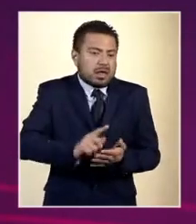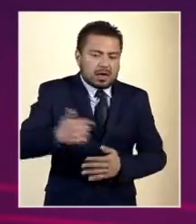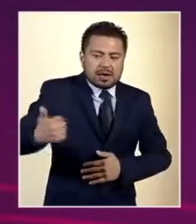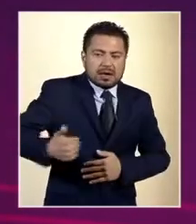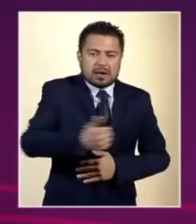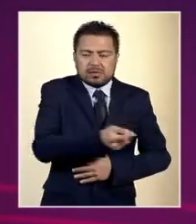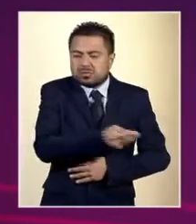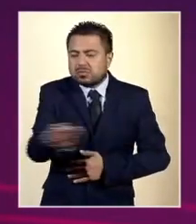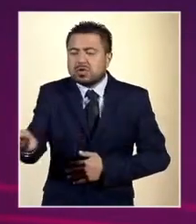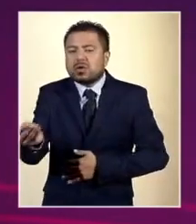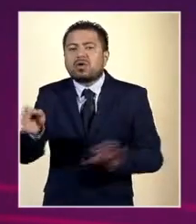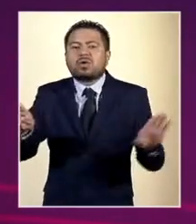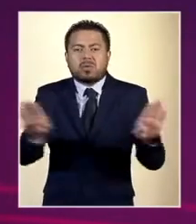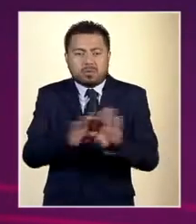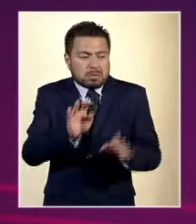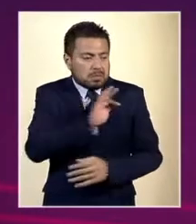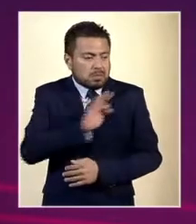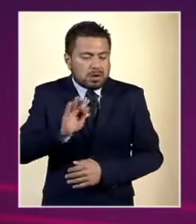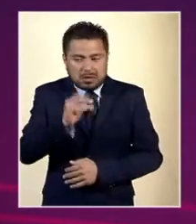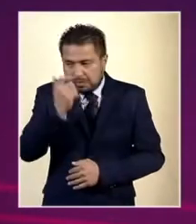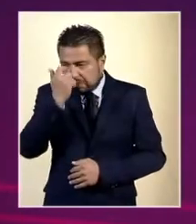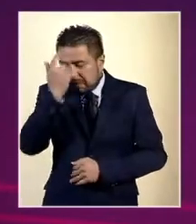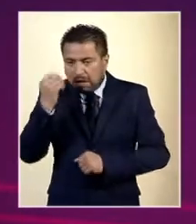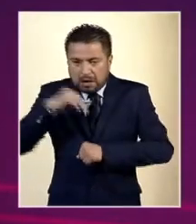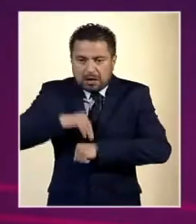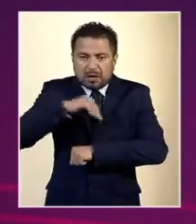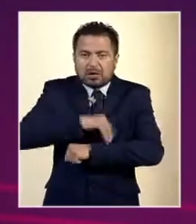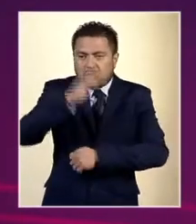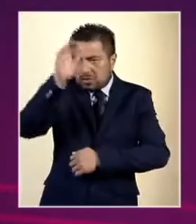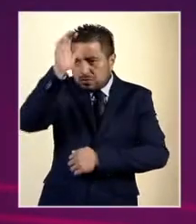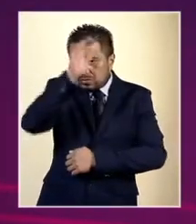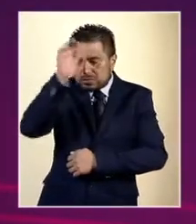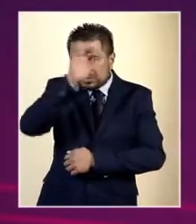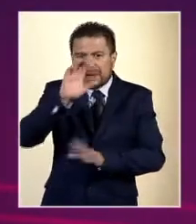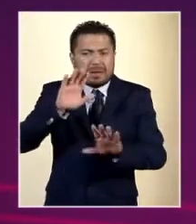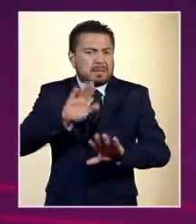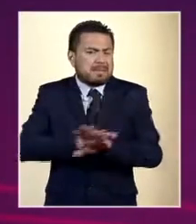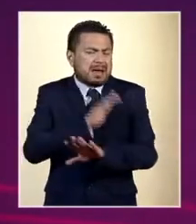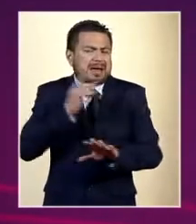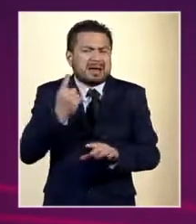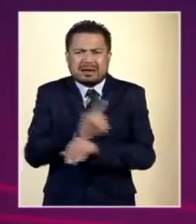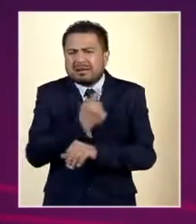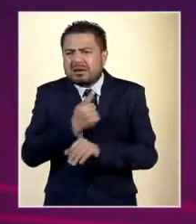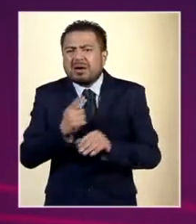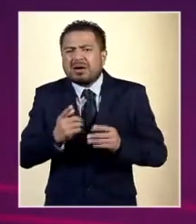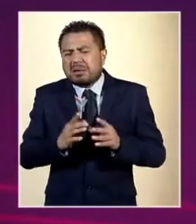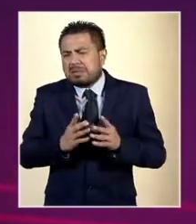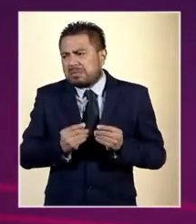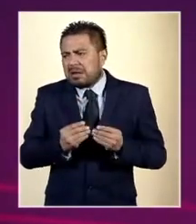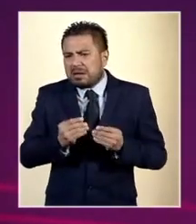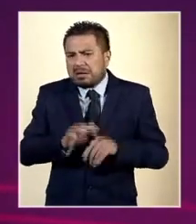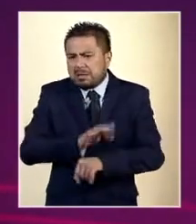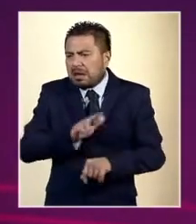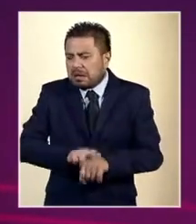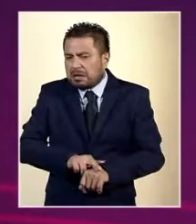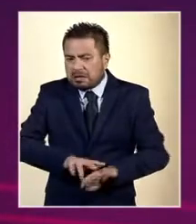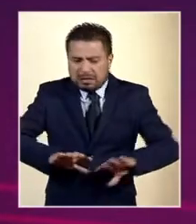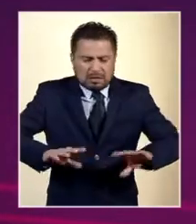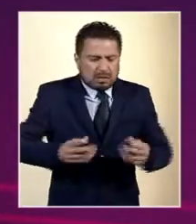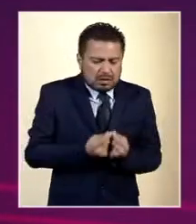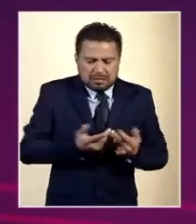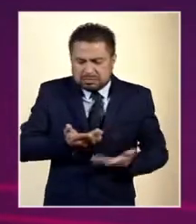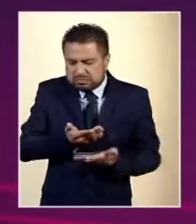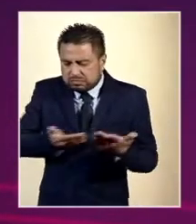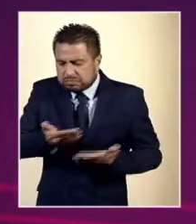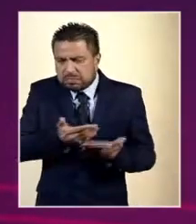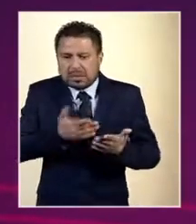y cómo podemos ir creando una conciencia mucho más amplia y compartida